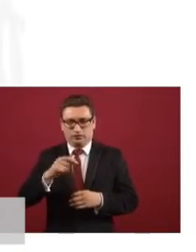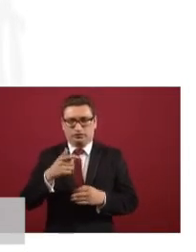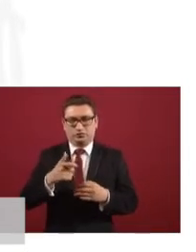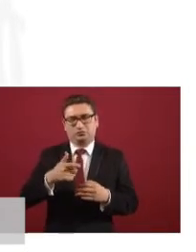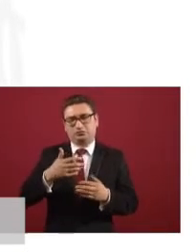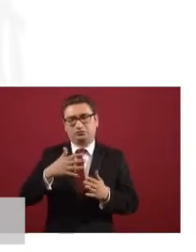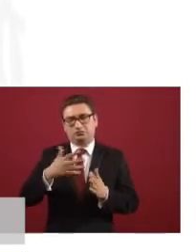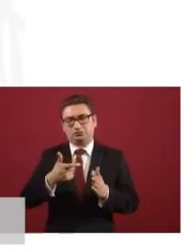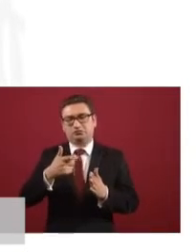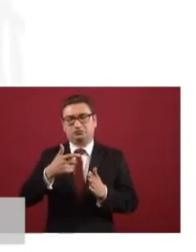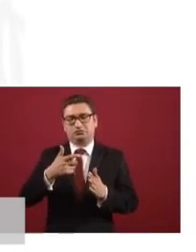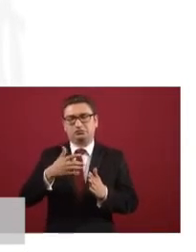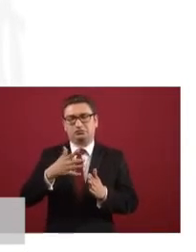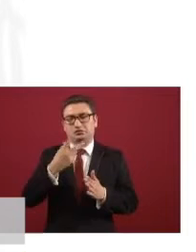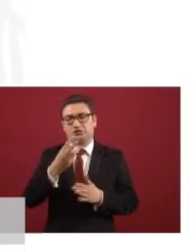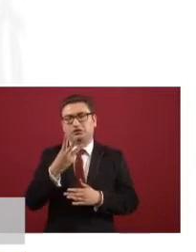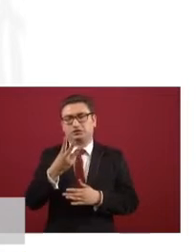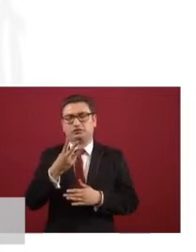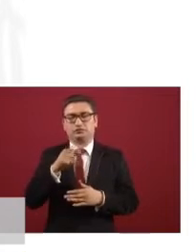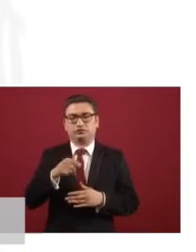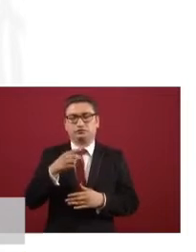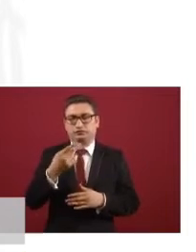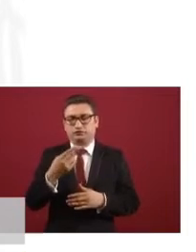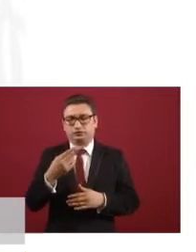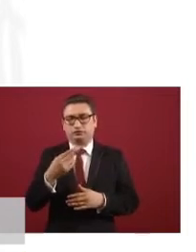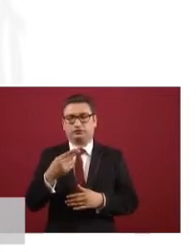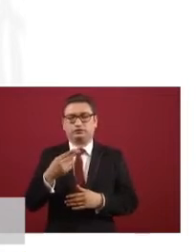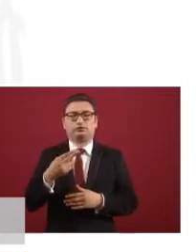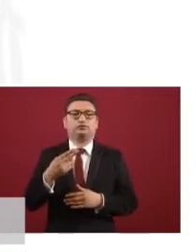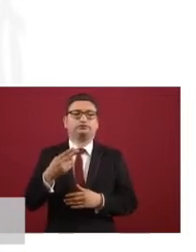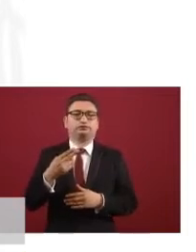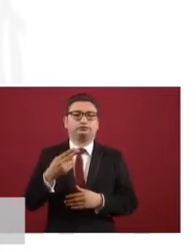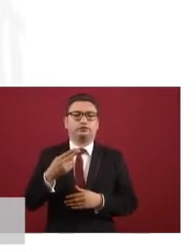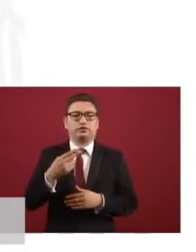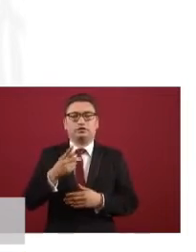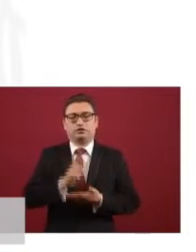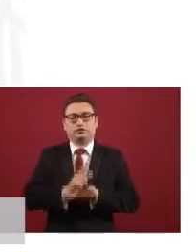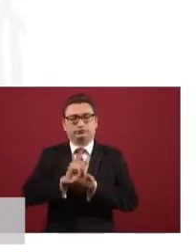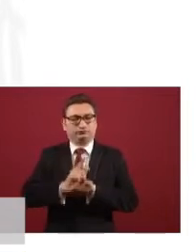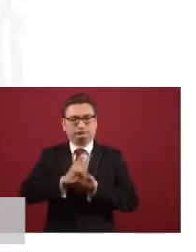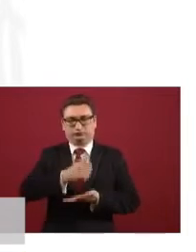electorales son delitos graves e invita a presentar las denuncias a la Fiscalía Electoral.